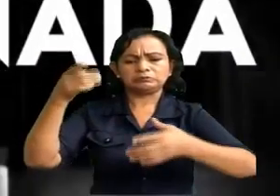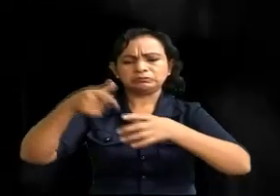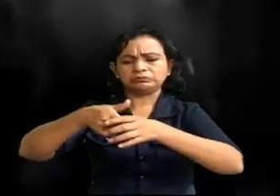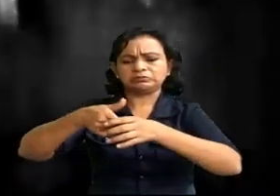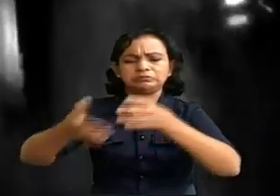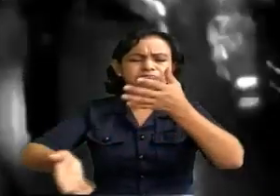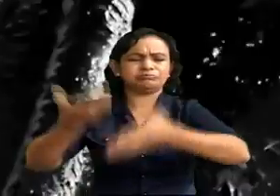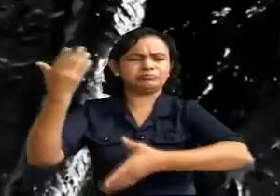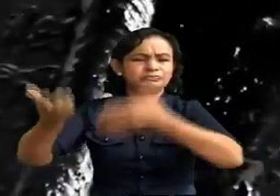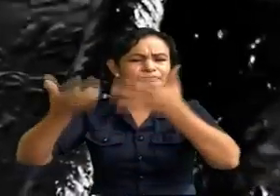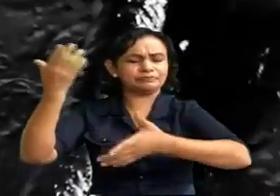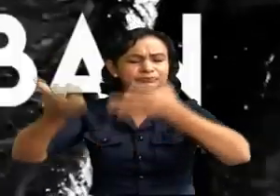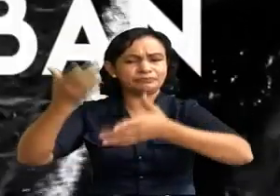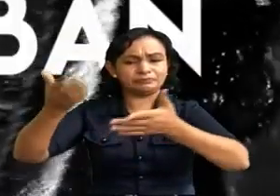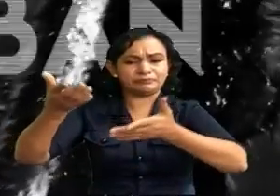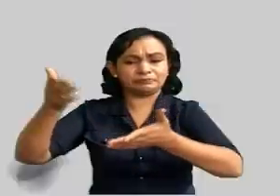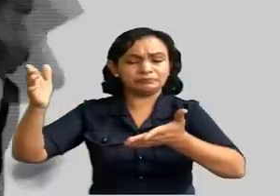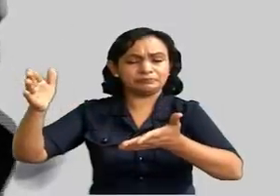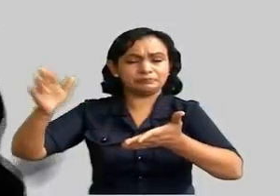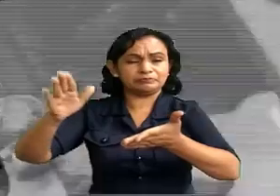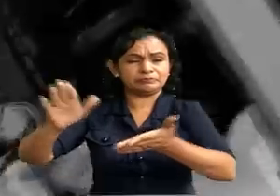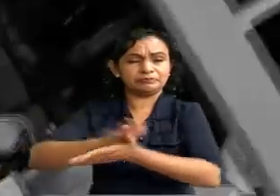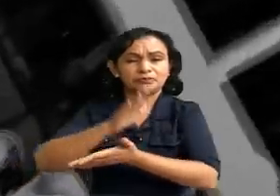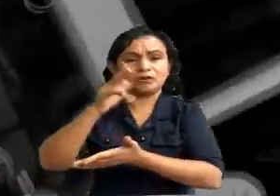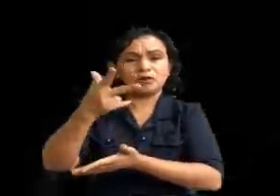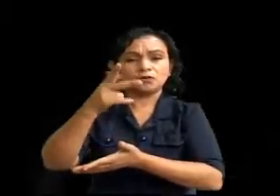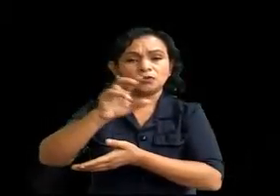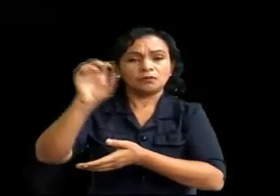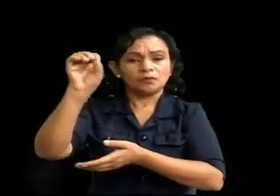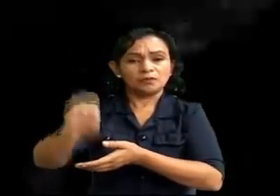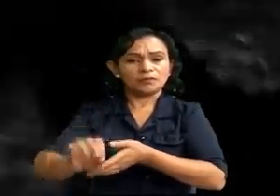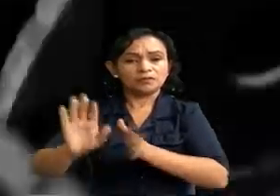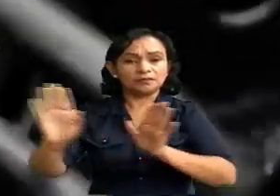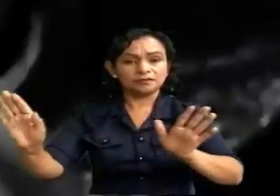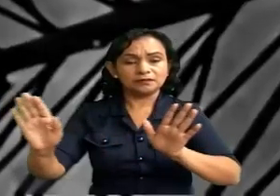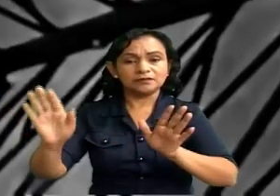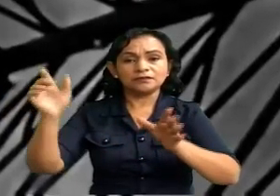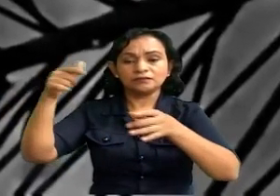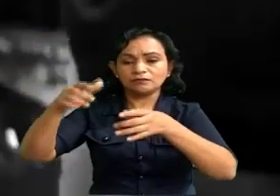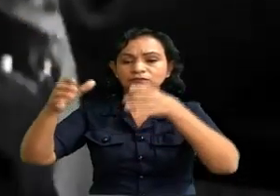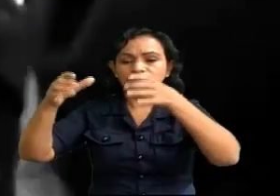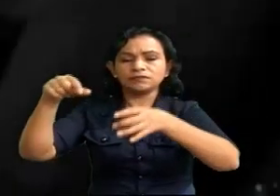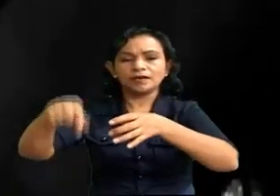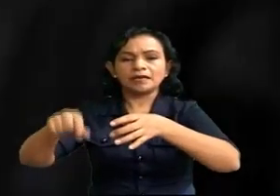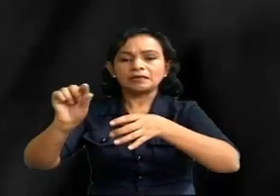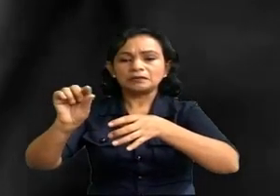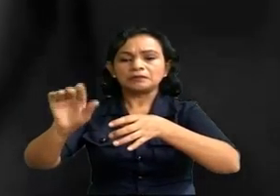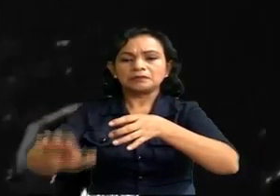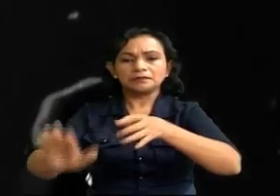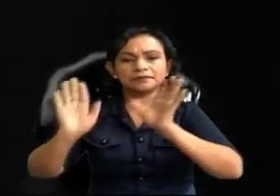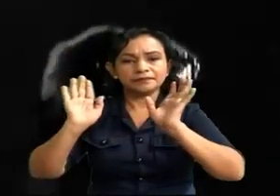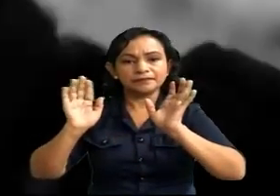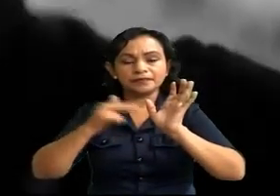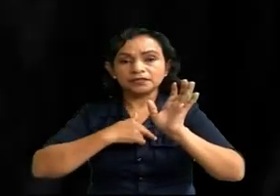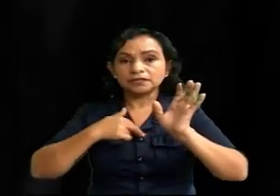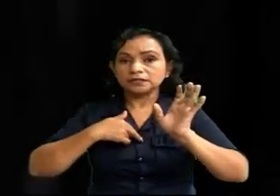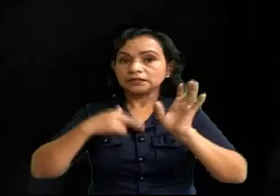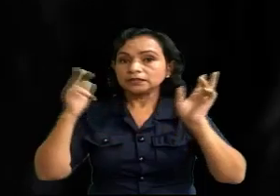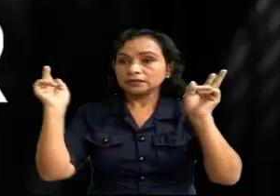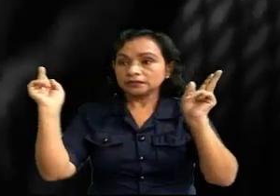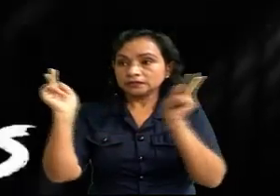indiscriminada y apenas recobraban 8%. Del petróleo que estaba allí, lo cual era un crimen, en